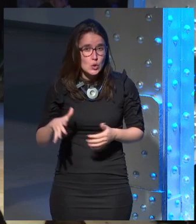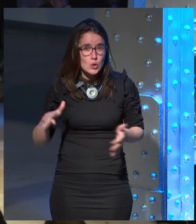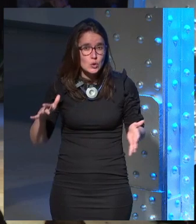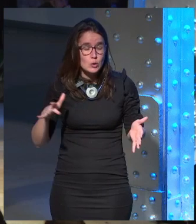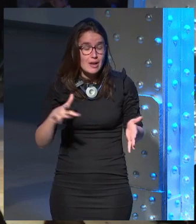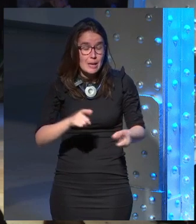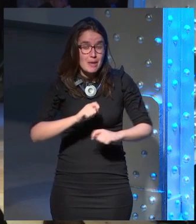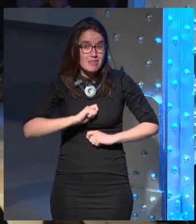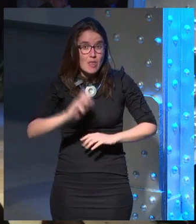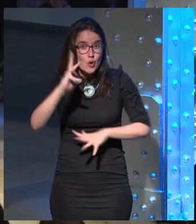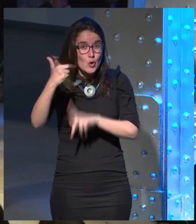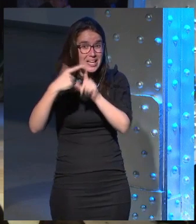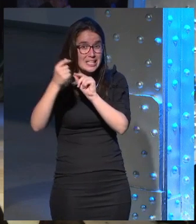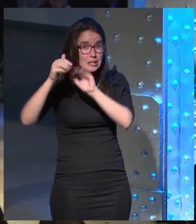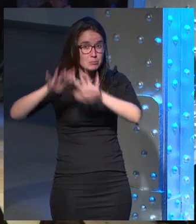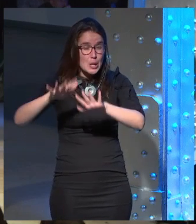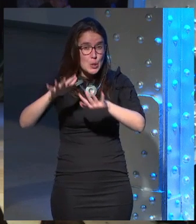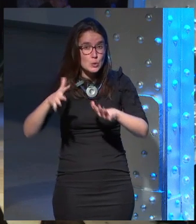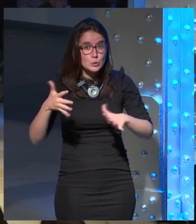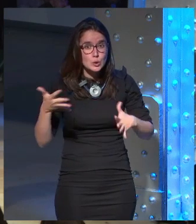que me han dado en el espacio.